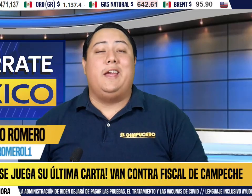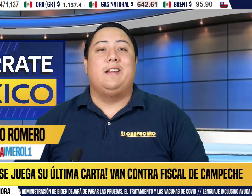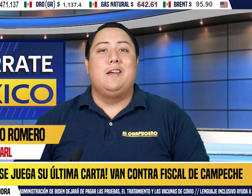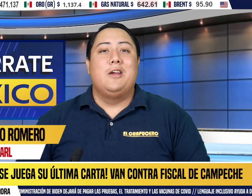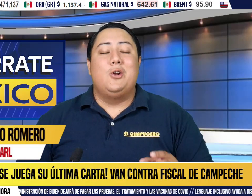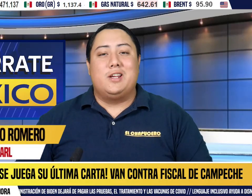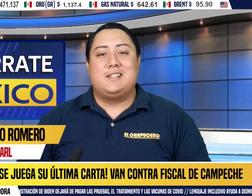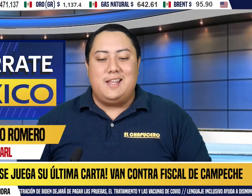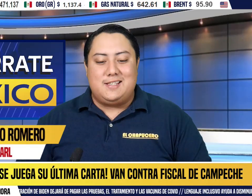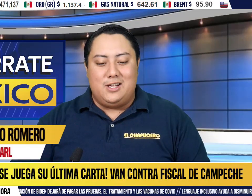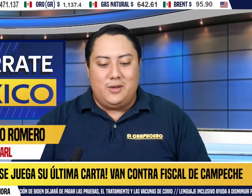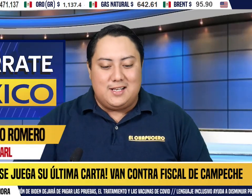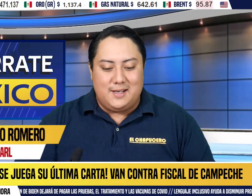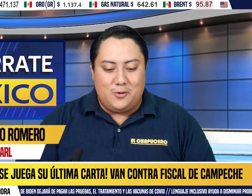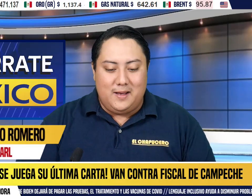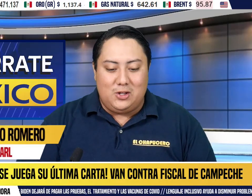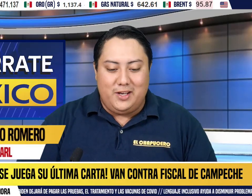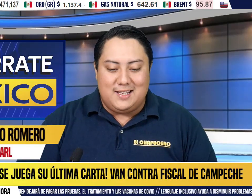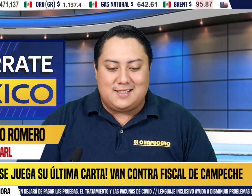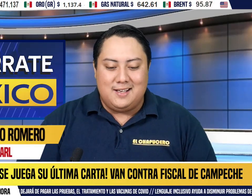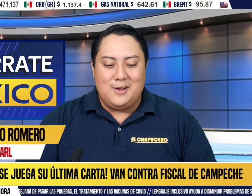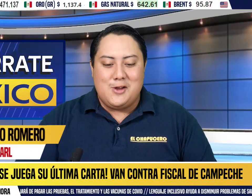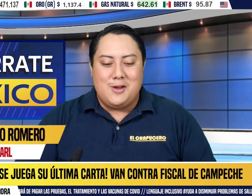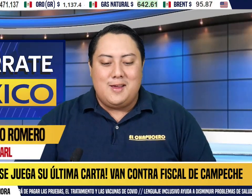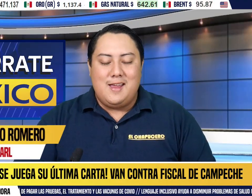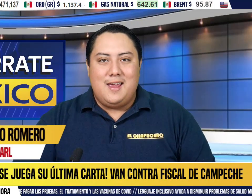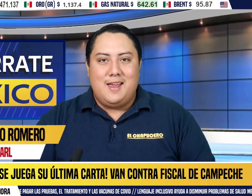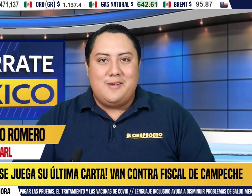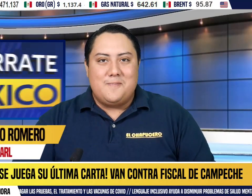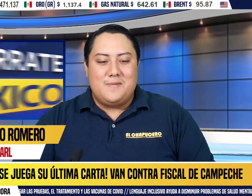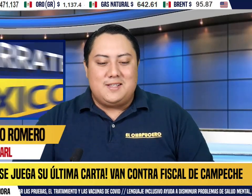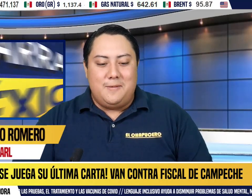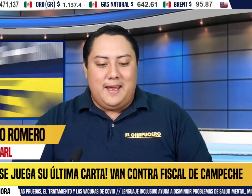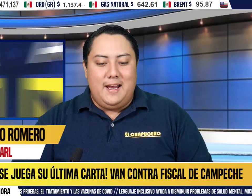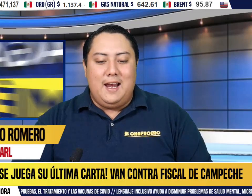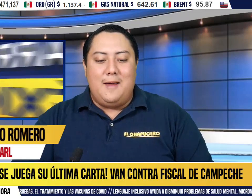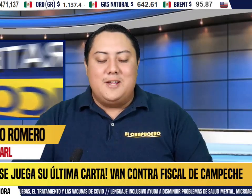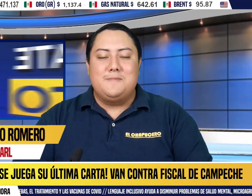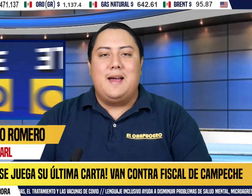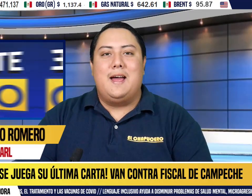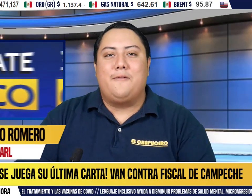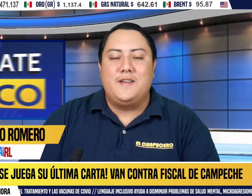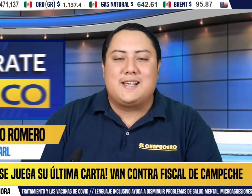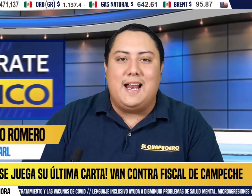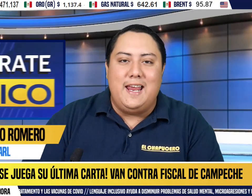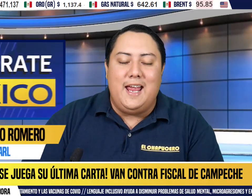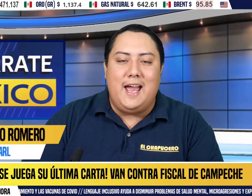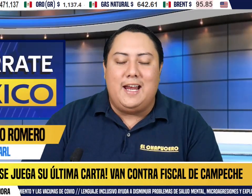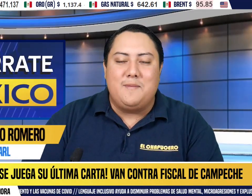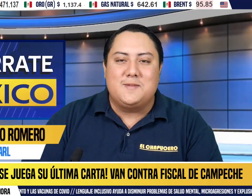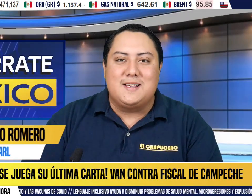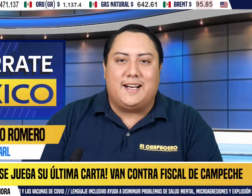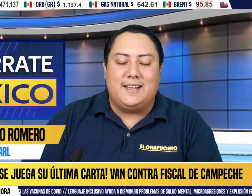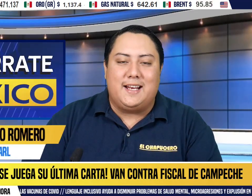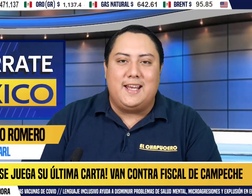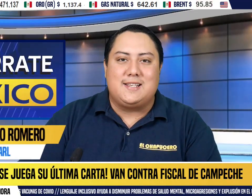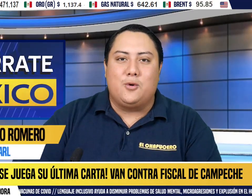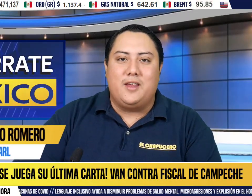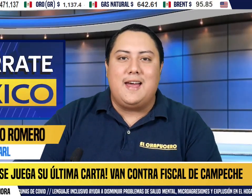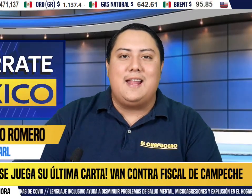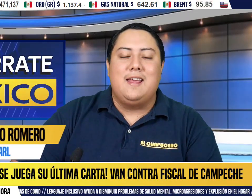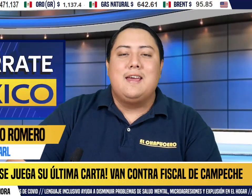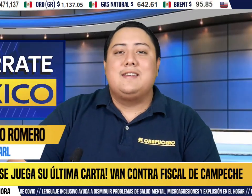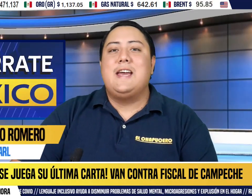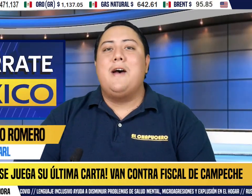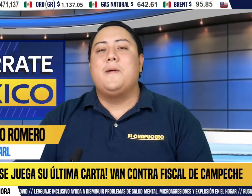también, lo que está diciendo en este momento y es si bien la misma Fiscalía y la misma Secretaría de